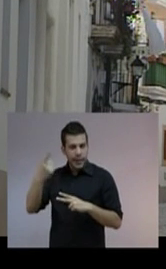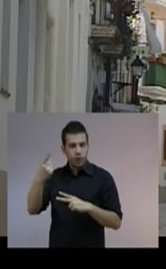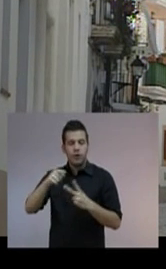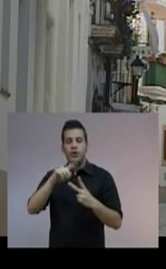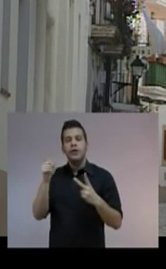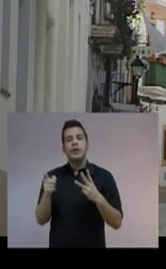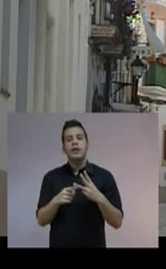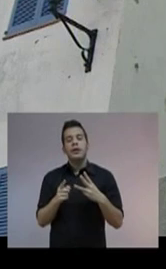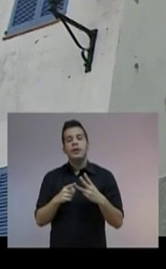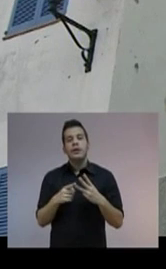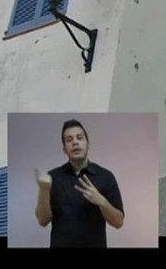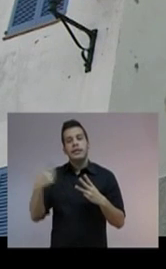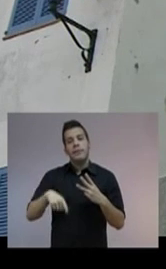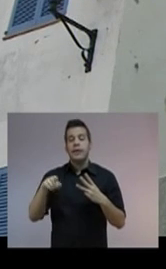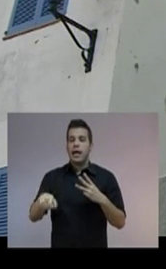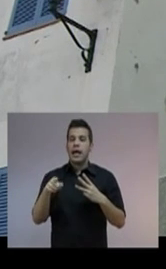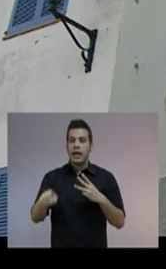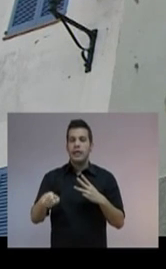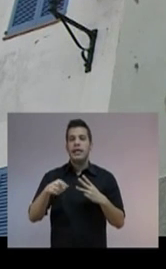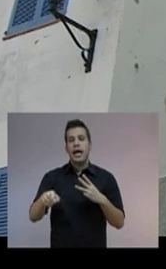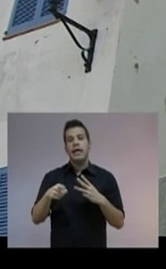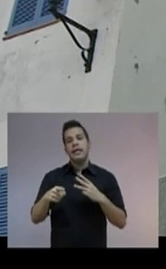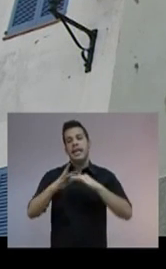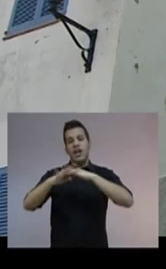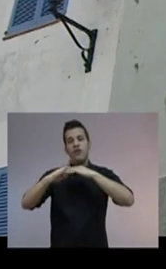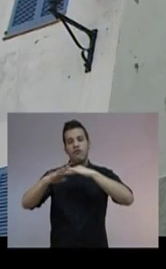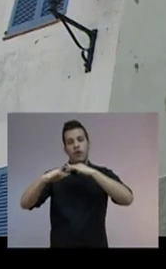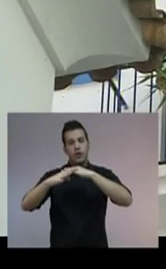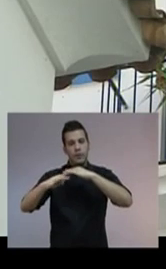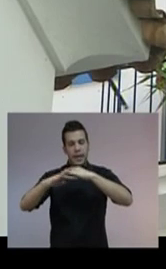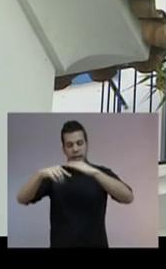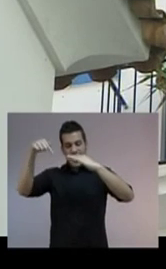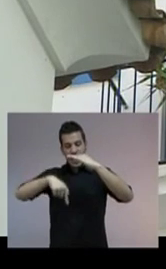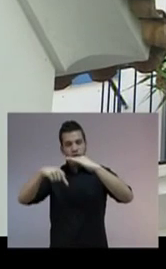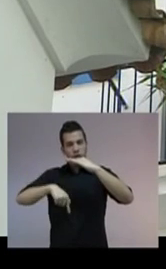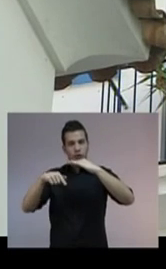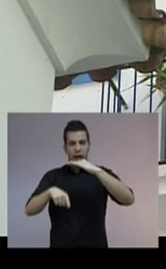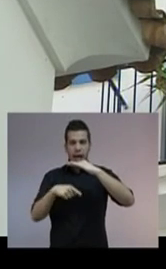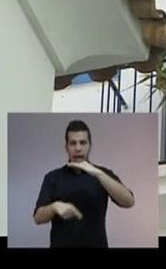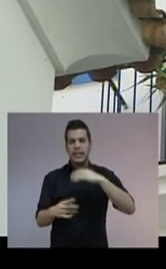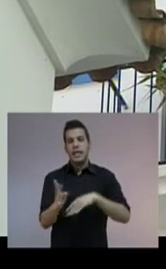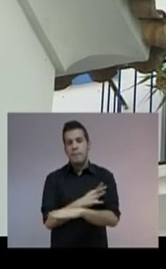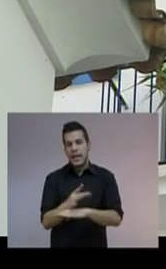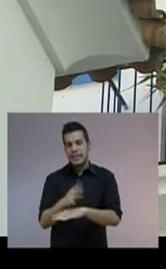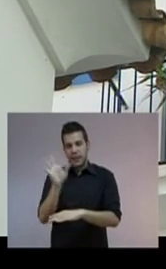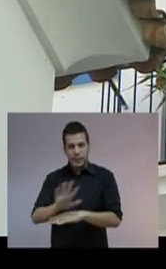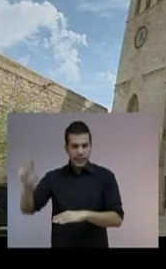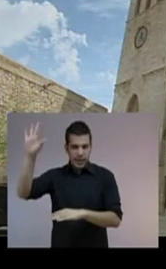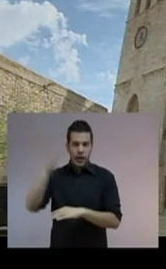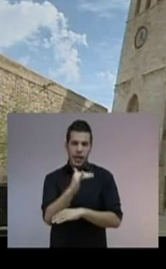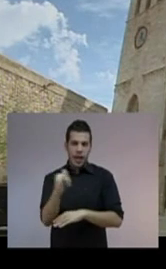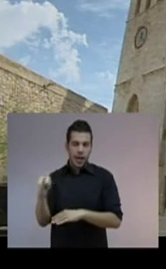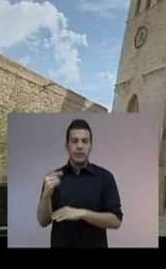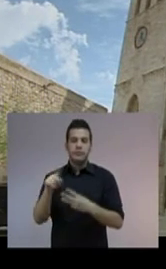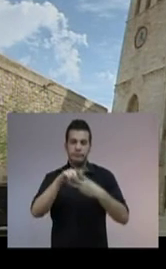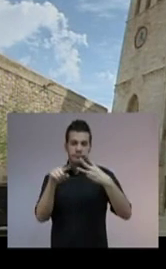el fondo marino entre Ibiza y Formentera, las praderas de Posidonia oceanica, una planta endémica del Mediterráneo. Además estamos situados en una